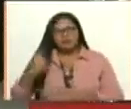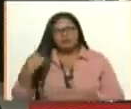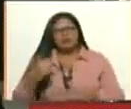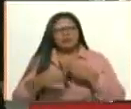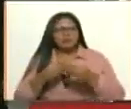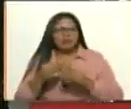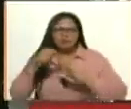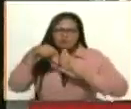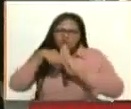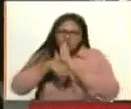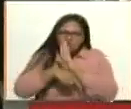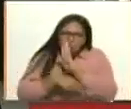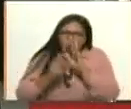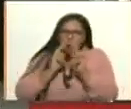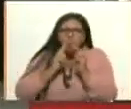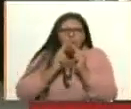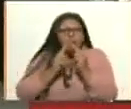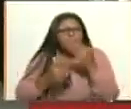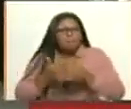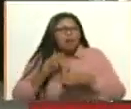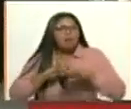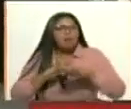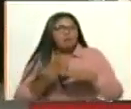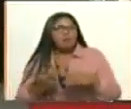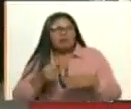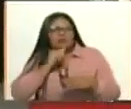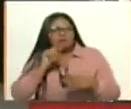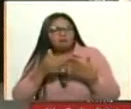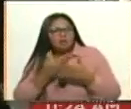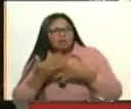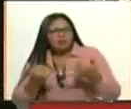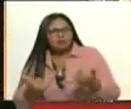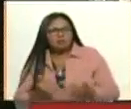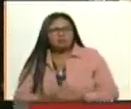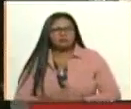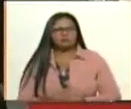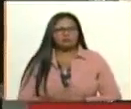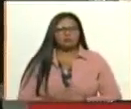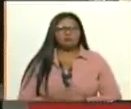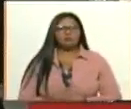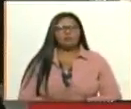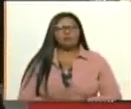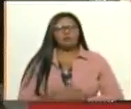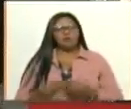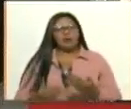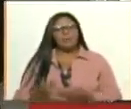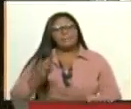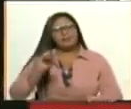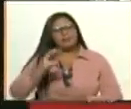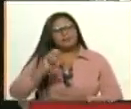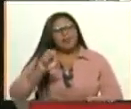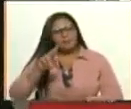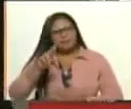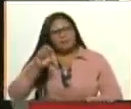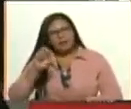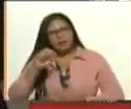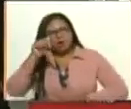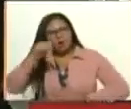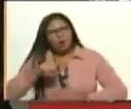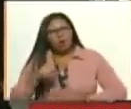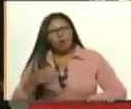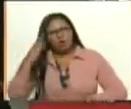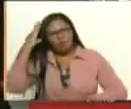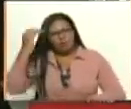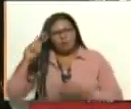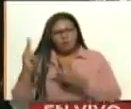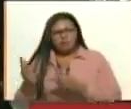seguir profundizando en esto, porque ¿y quién quita si desde el pesebre hoy Dios